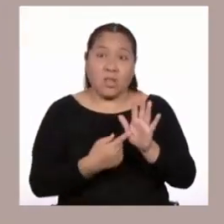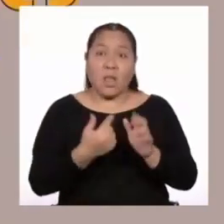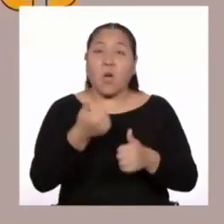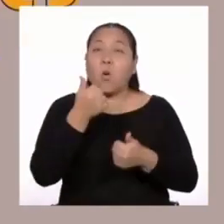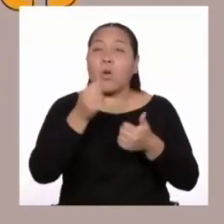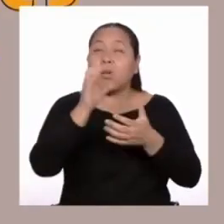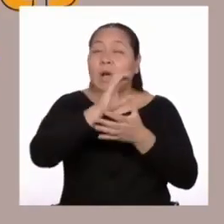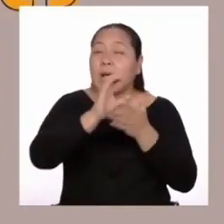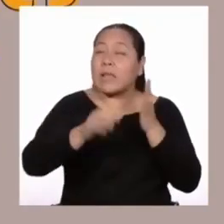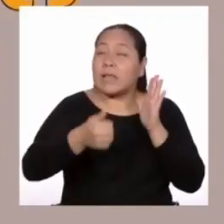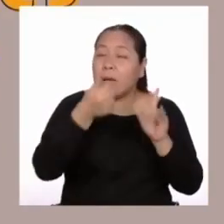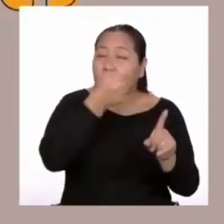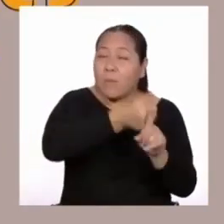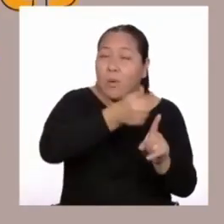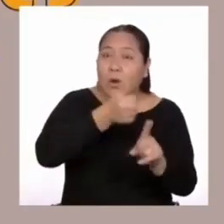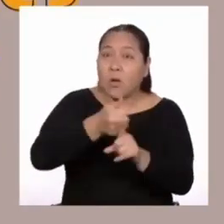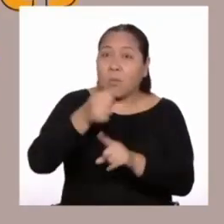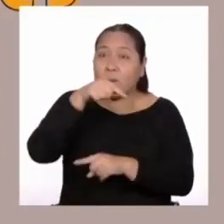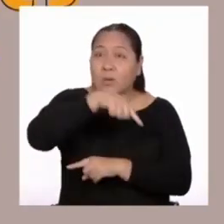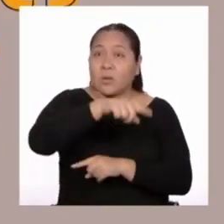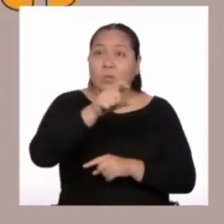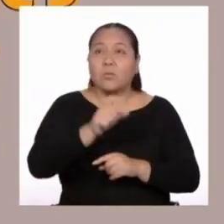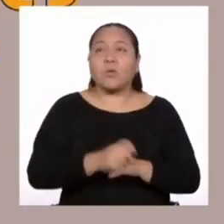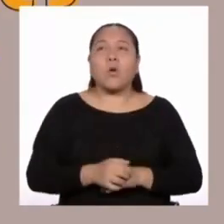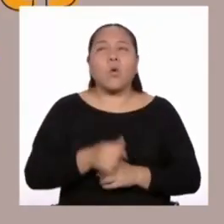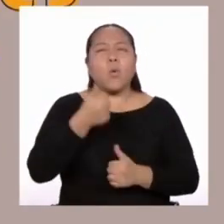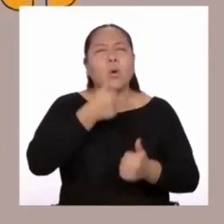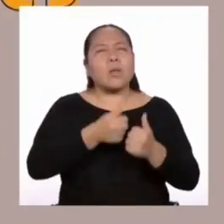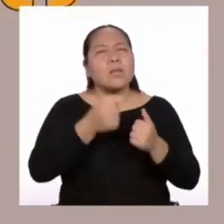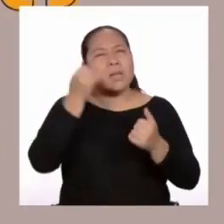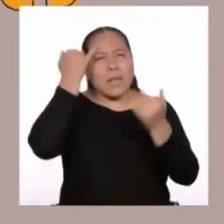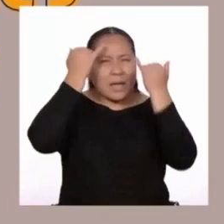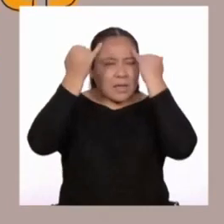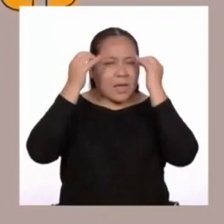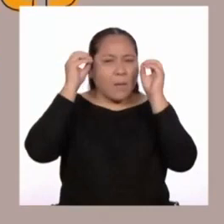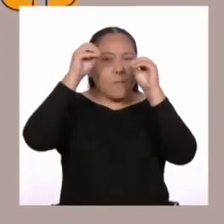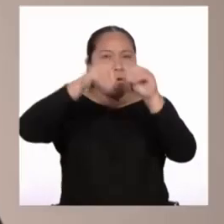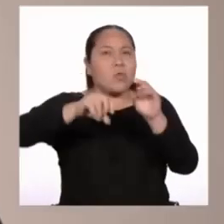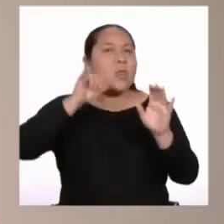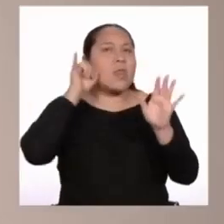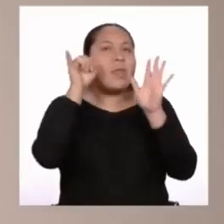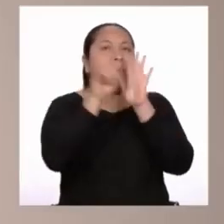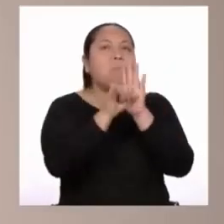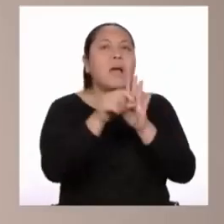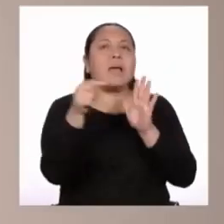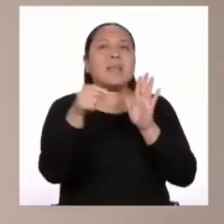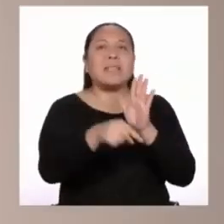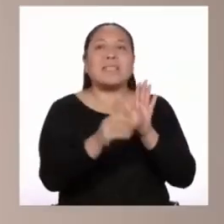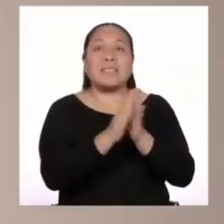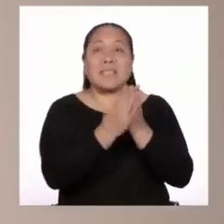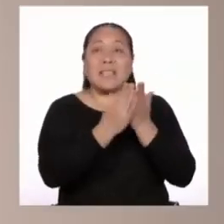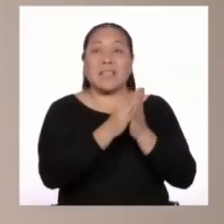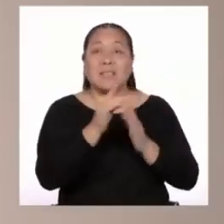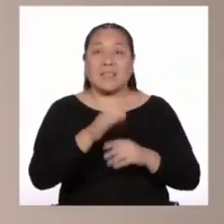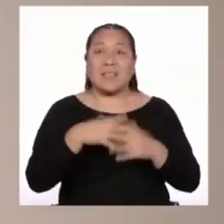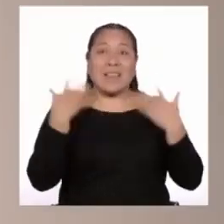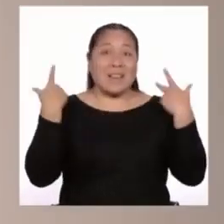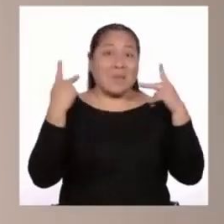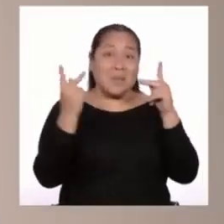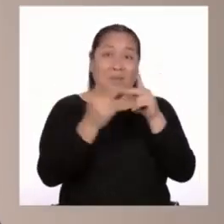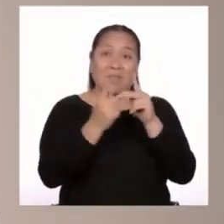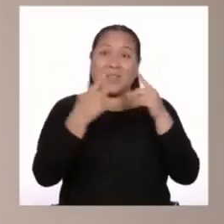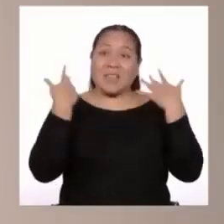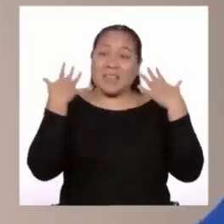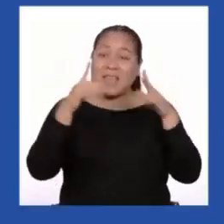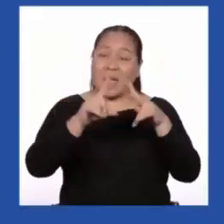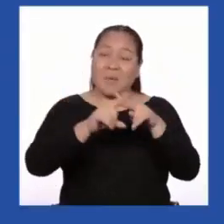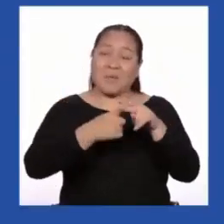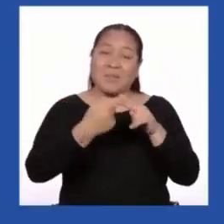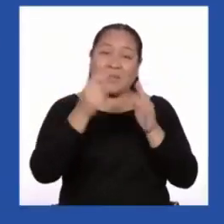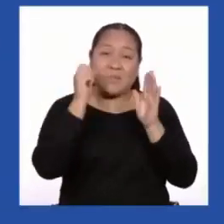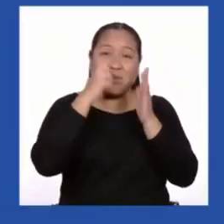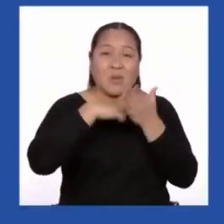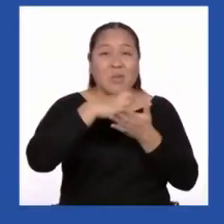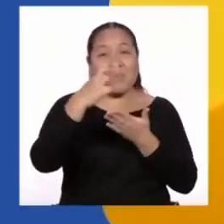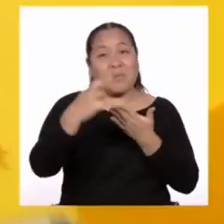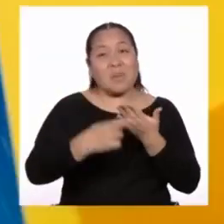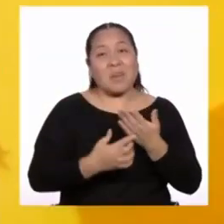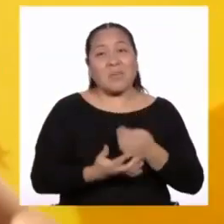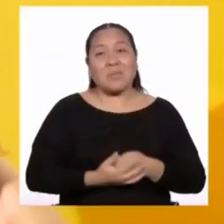caracteriza? ¿Cuál fue el propósito de colocar imágenes en esta obra? Perfecto, ahora sí, empecemos con el programa.